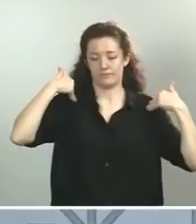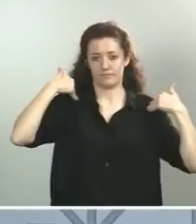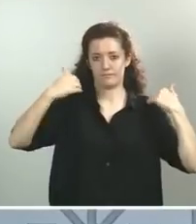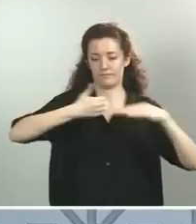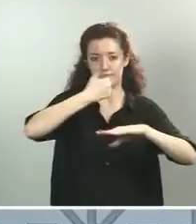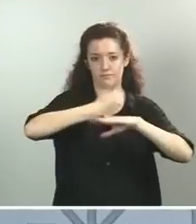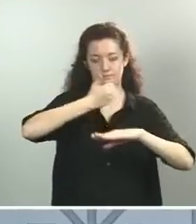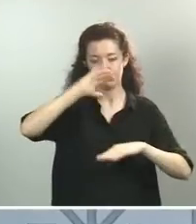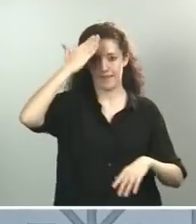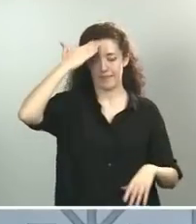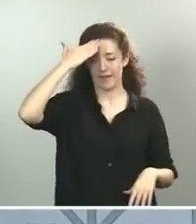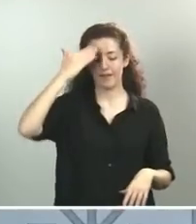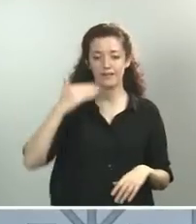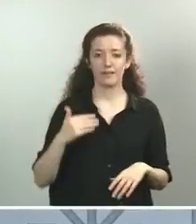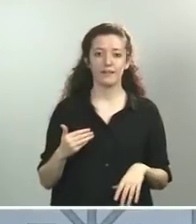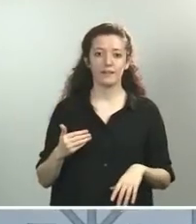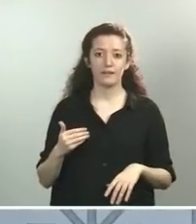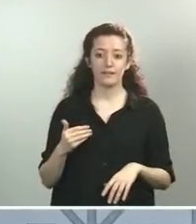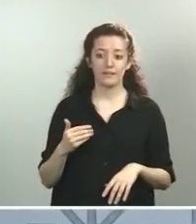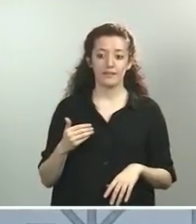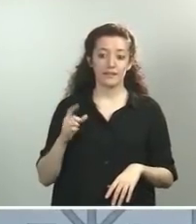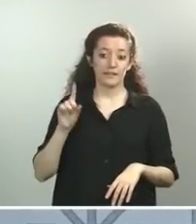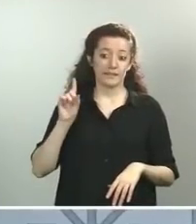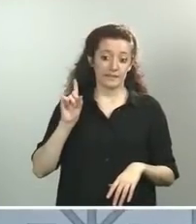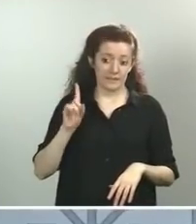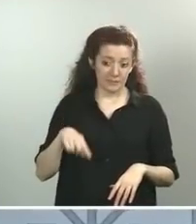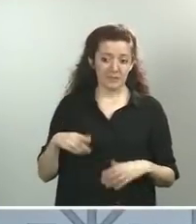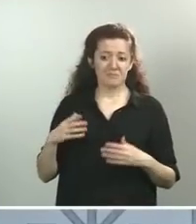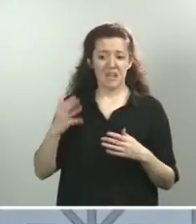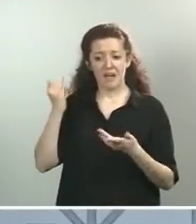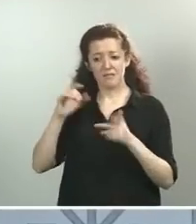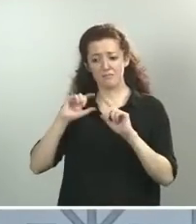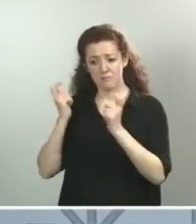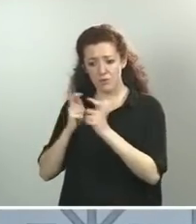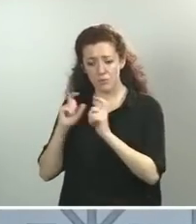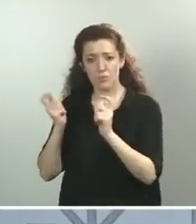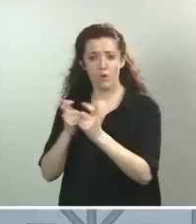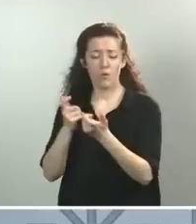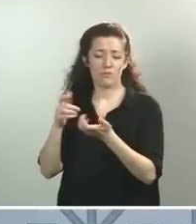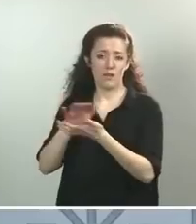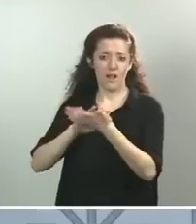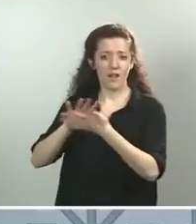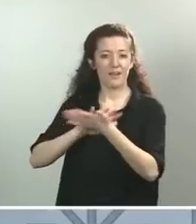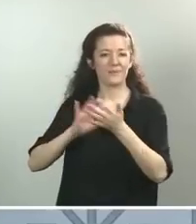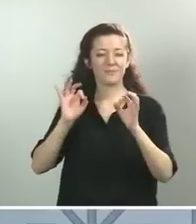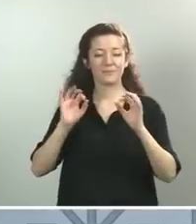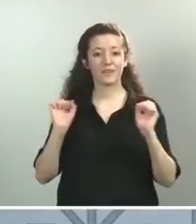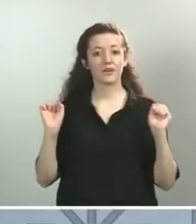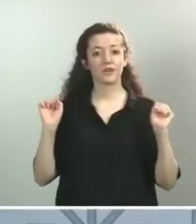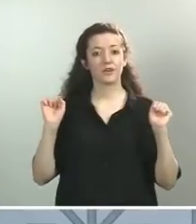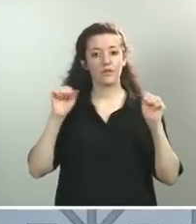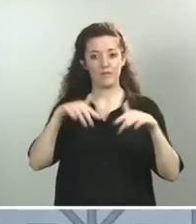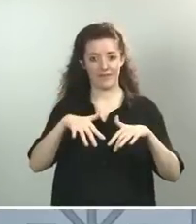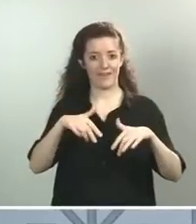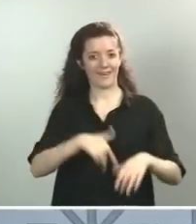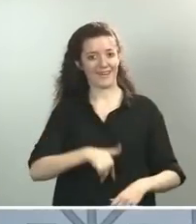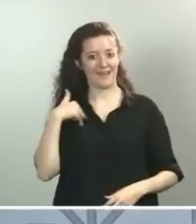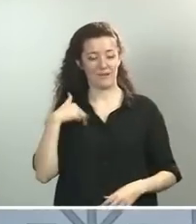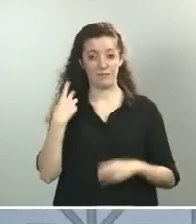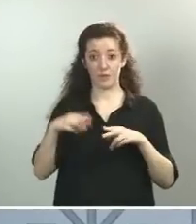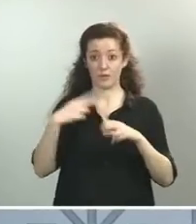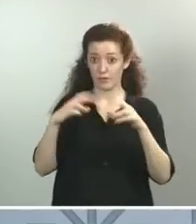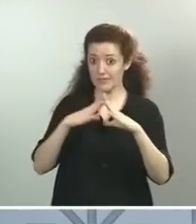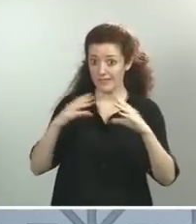reuniones e discusiones, en a Conferencia General de Política Universitaria, en que están representadas todas as comunidades autónomas,